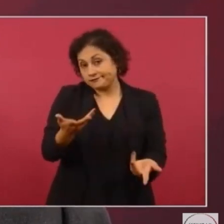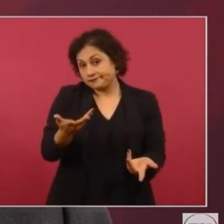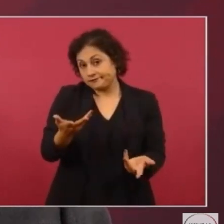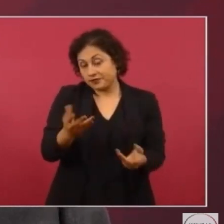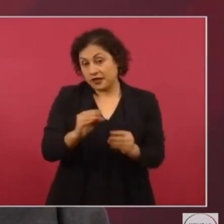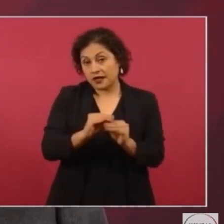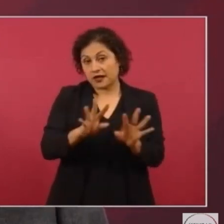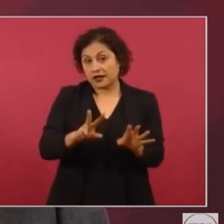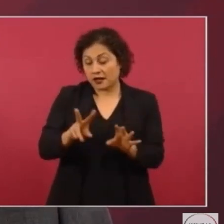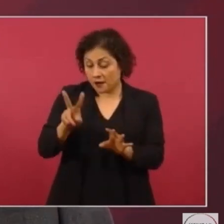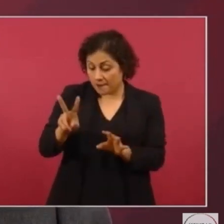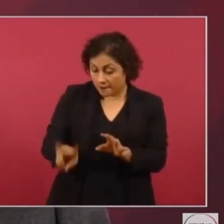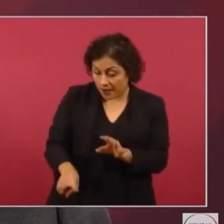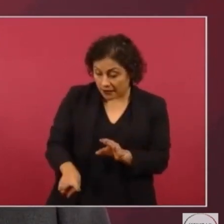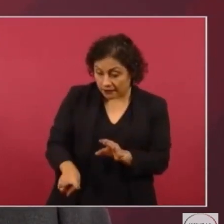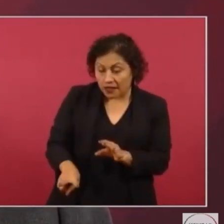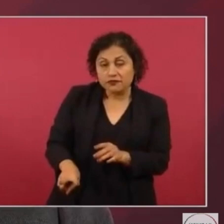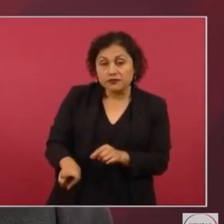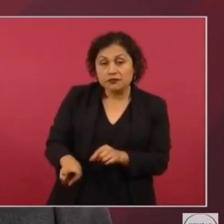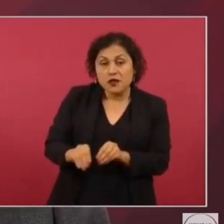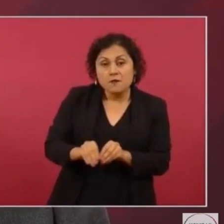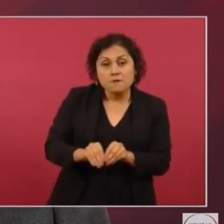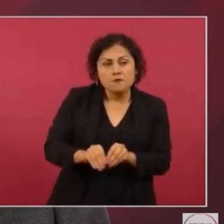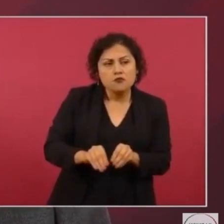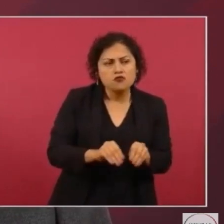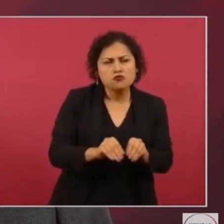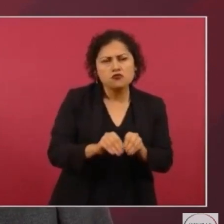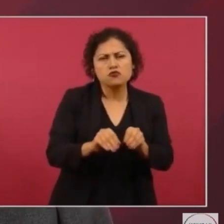llega hasta el último rincón del país.